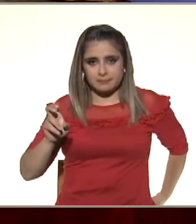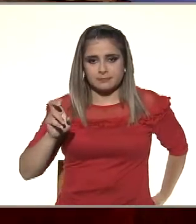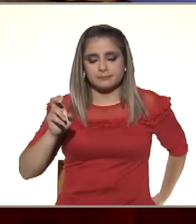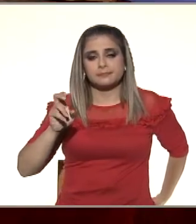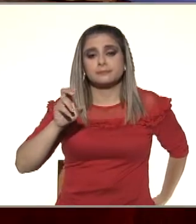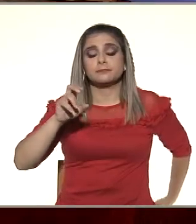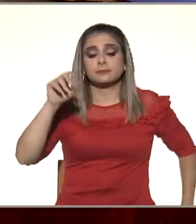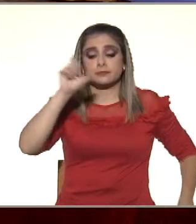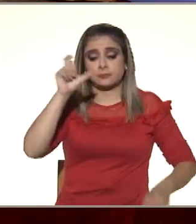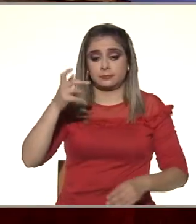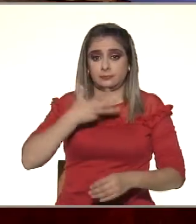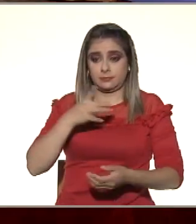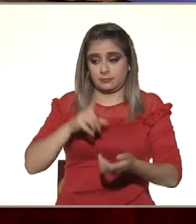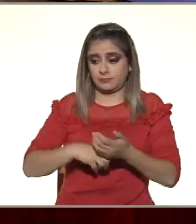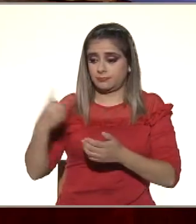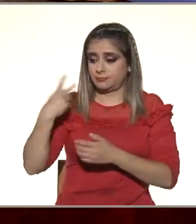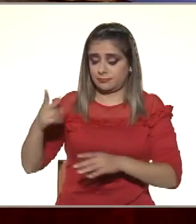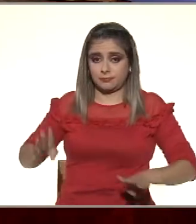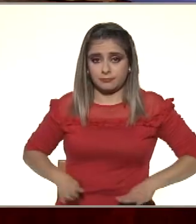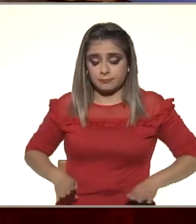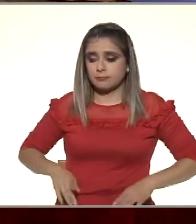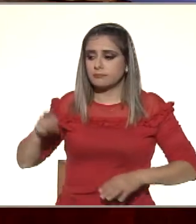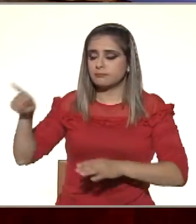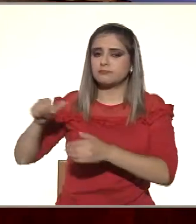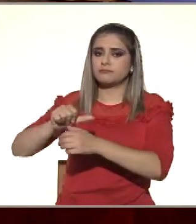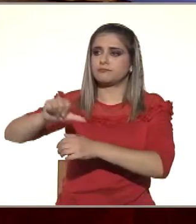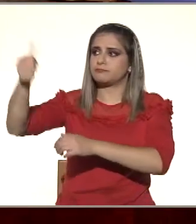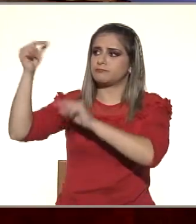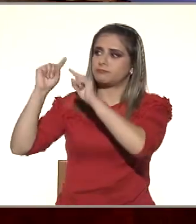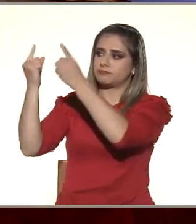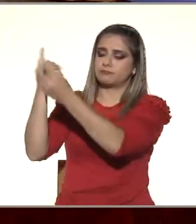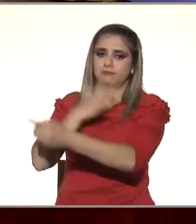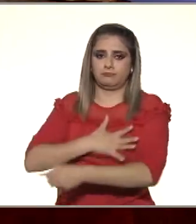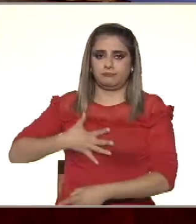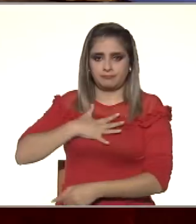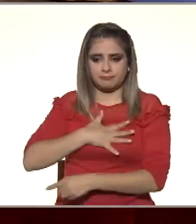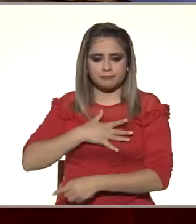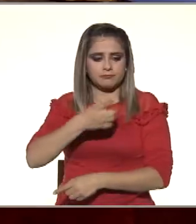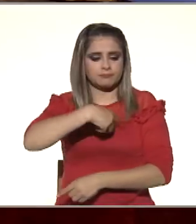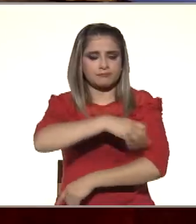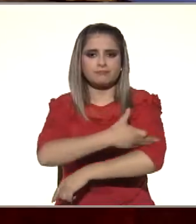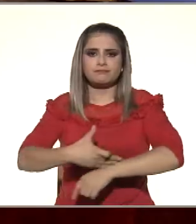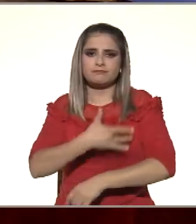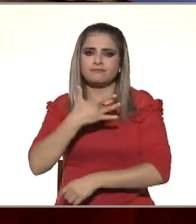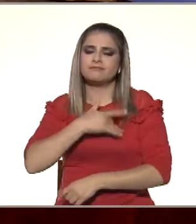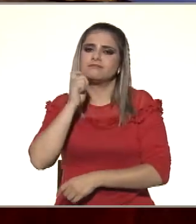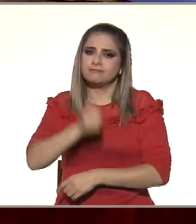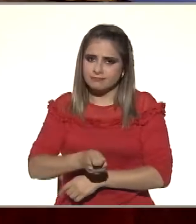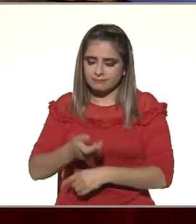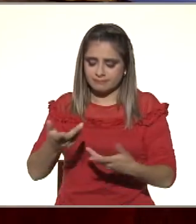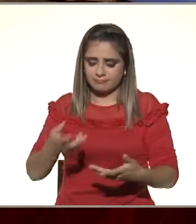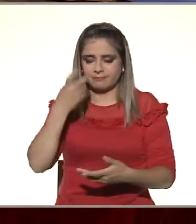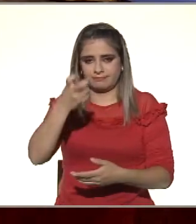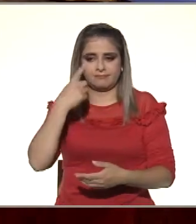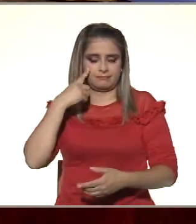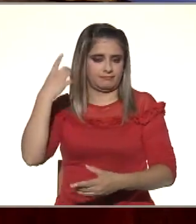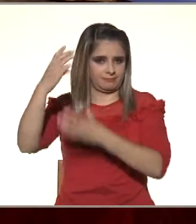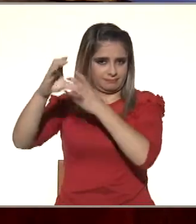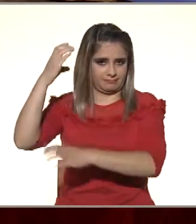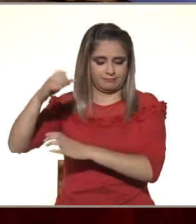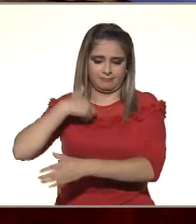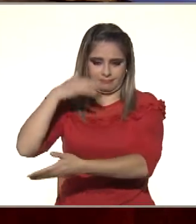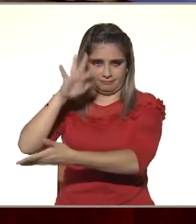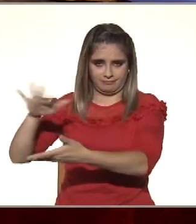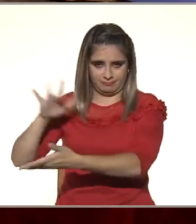familia después de una infidelidad. Gracias a todos los que están conectados con nosotros, muchos comentarios, Maris, especialistas. Por ejemplo, en uno nos dejan un